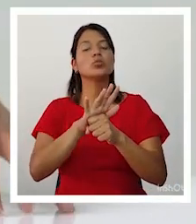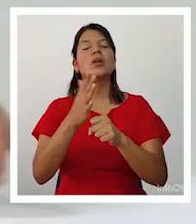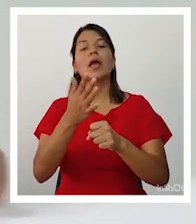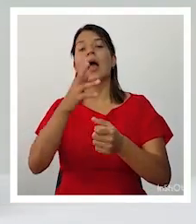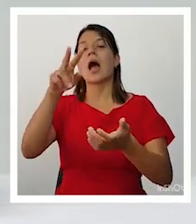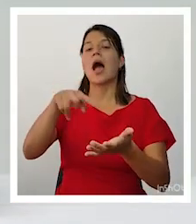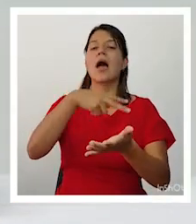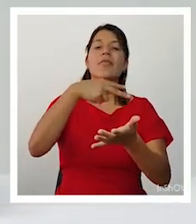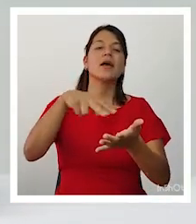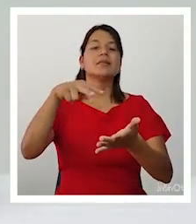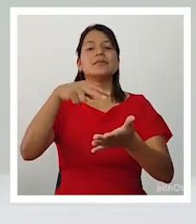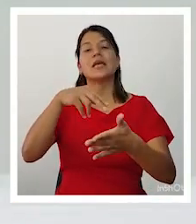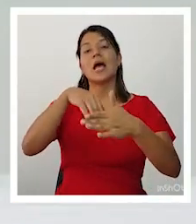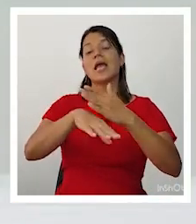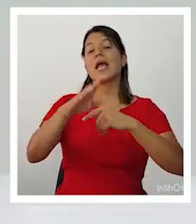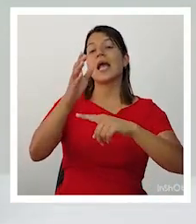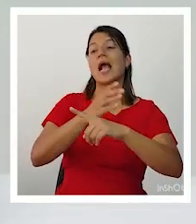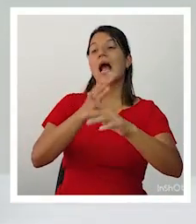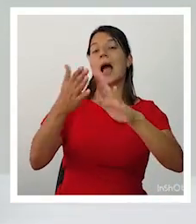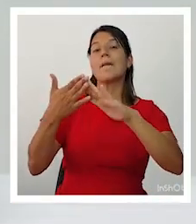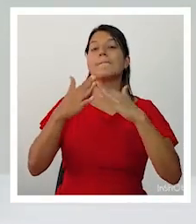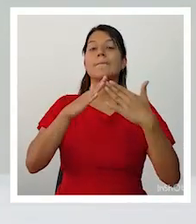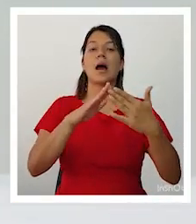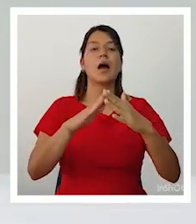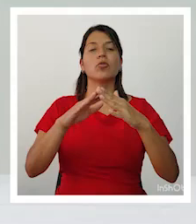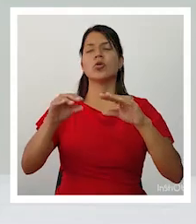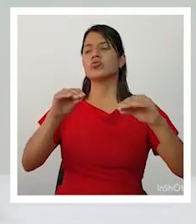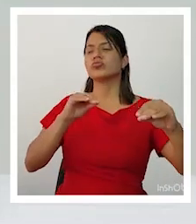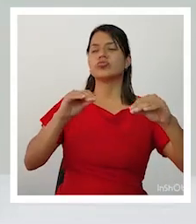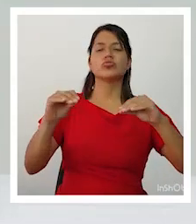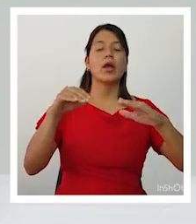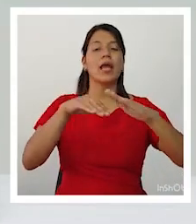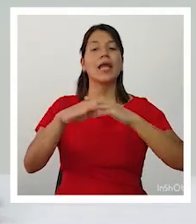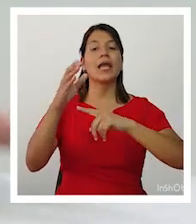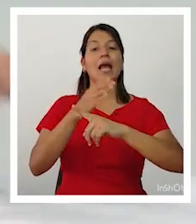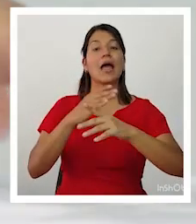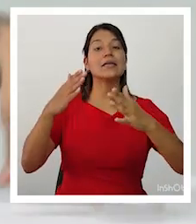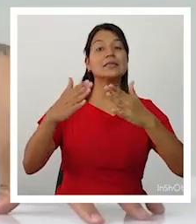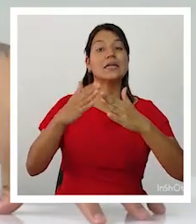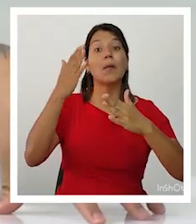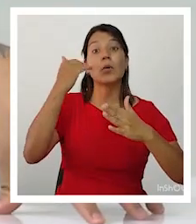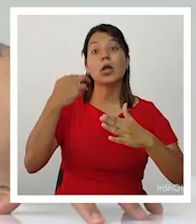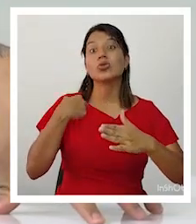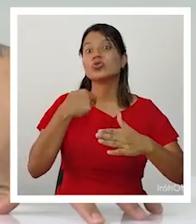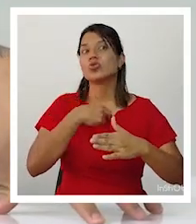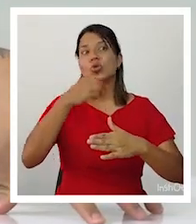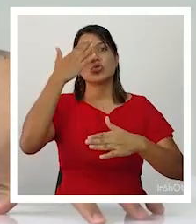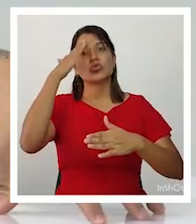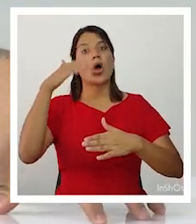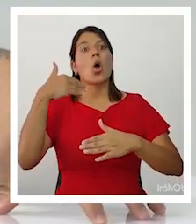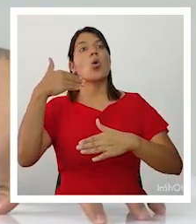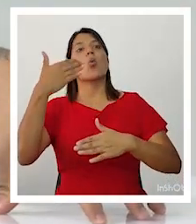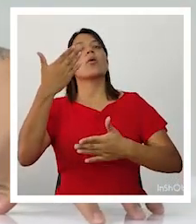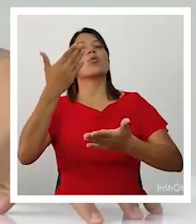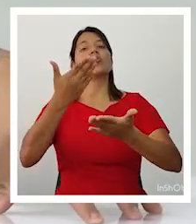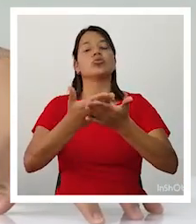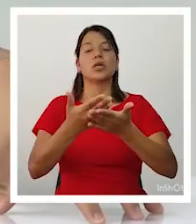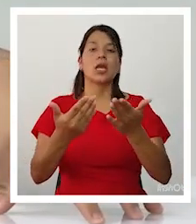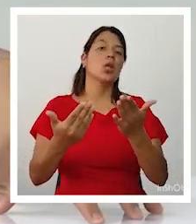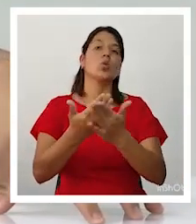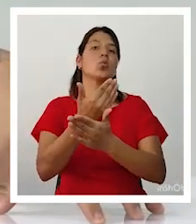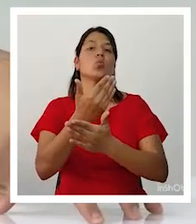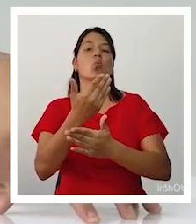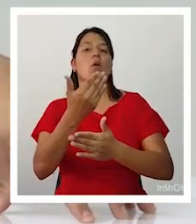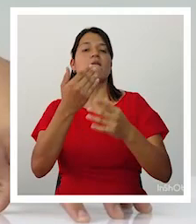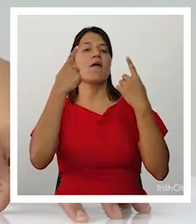en cada barrio, danzar en cada esquina, porque no sabemos en qué momento va a aparecer la nueva estrella de